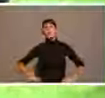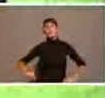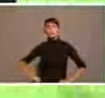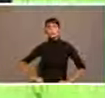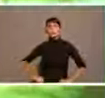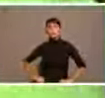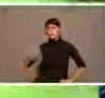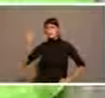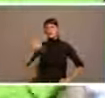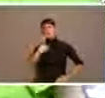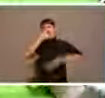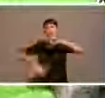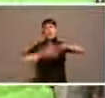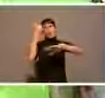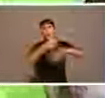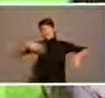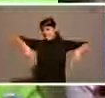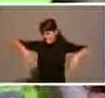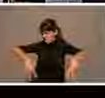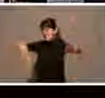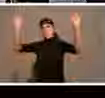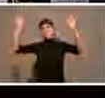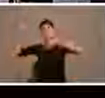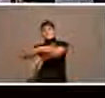golfos. Suelte en el